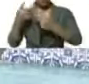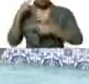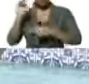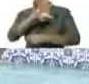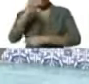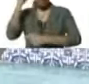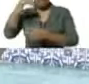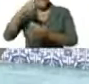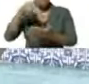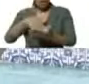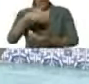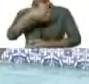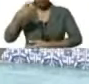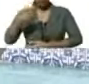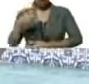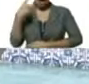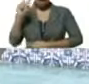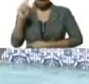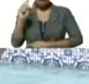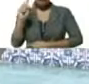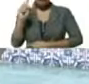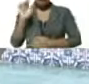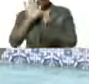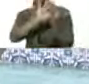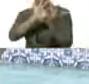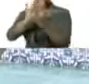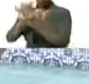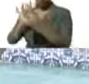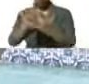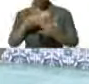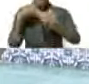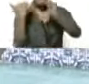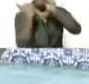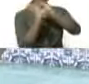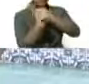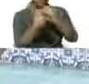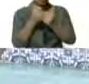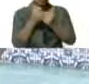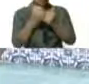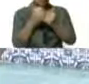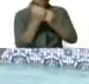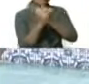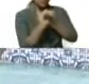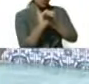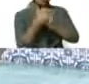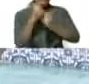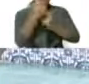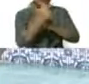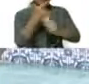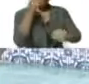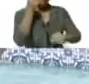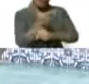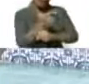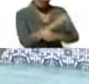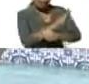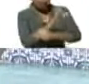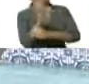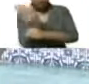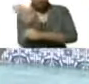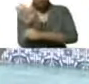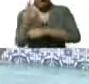50.000 personas, han sido contactadas a través de un mensaje de texto donde se les dice que deben acudir